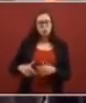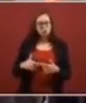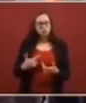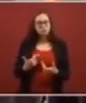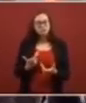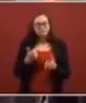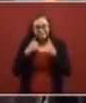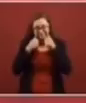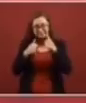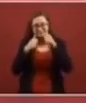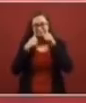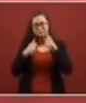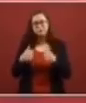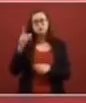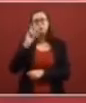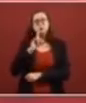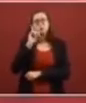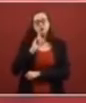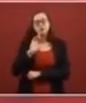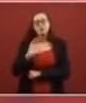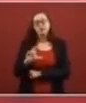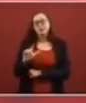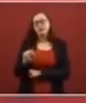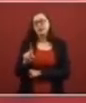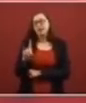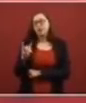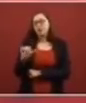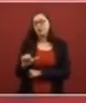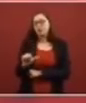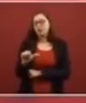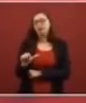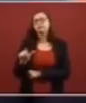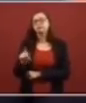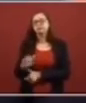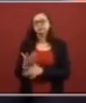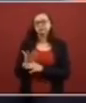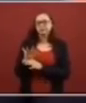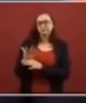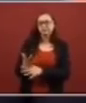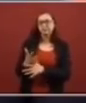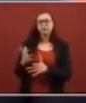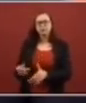días. Claudia Sheinbaum está trabajando en esto.